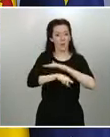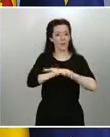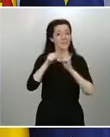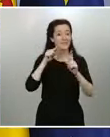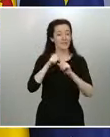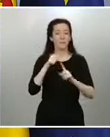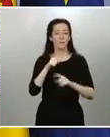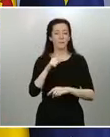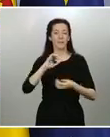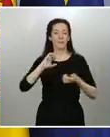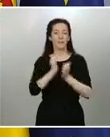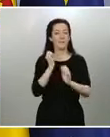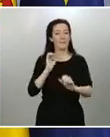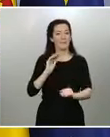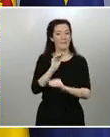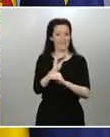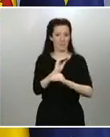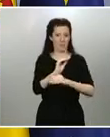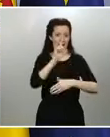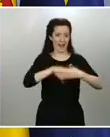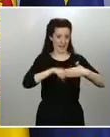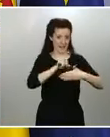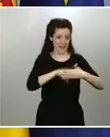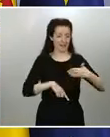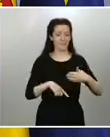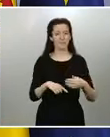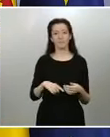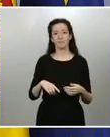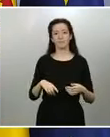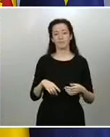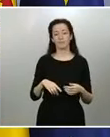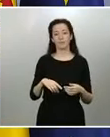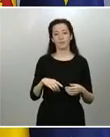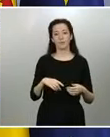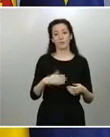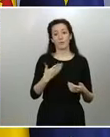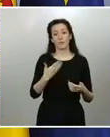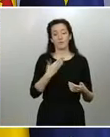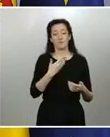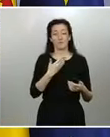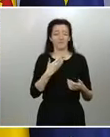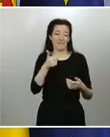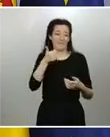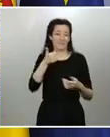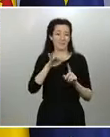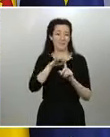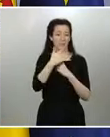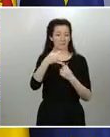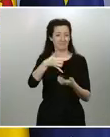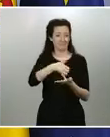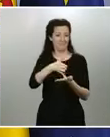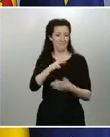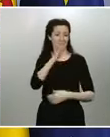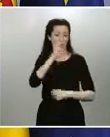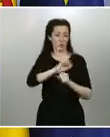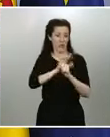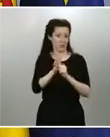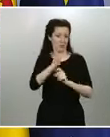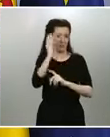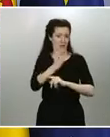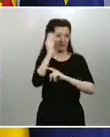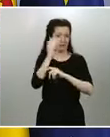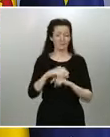alquiler arrendatarios vulnerables por el kobe 19 gracias a esta medida los arrendatarios que como